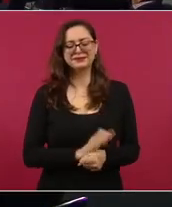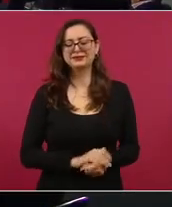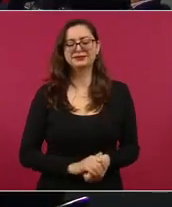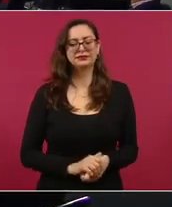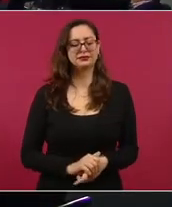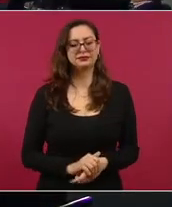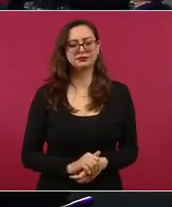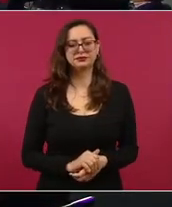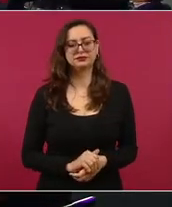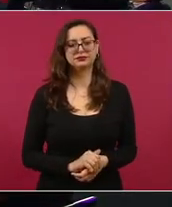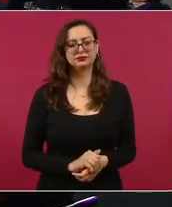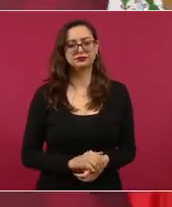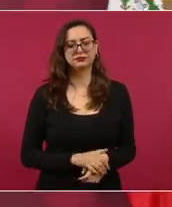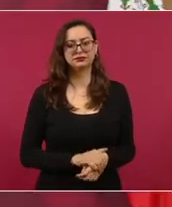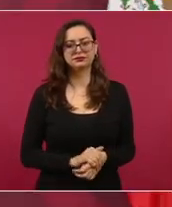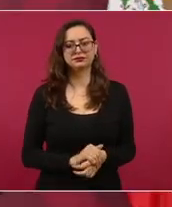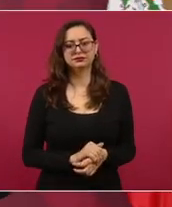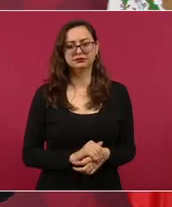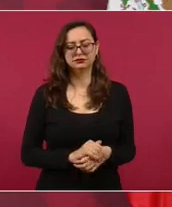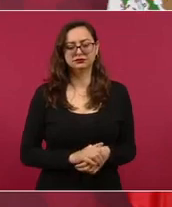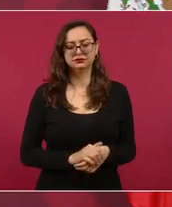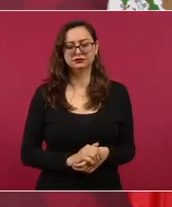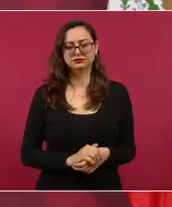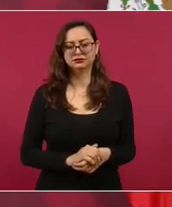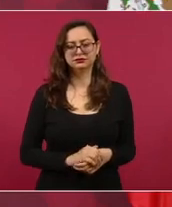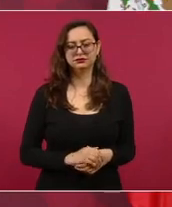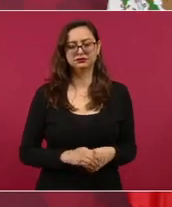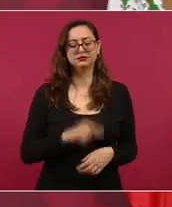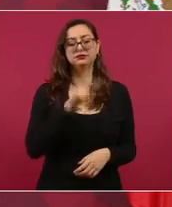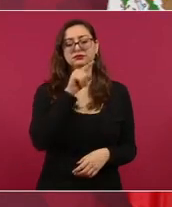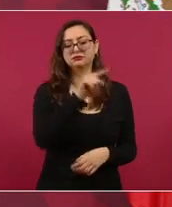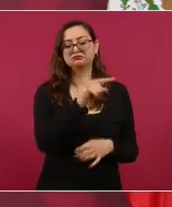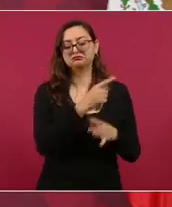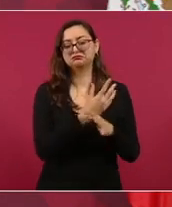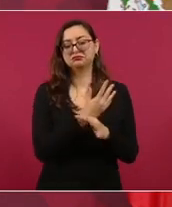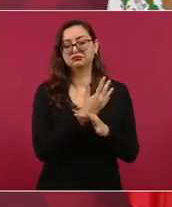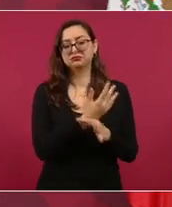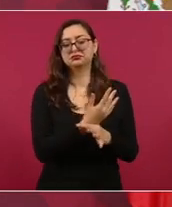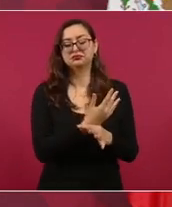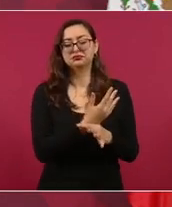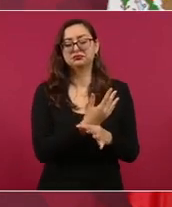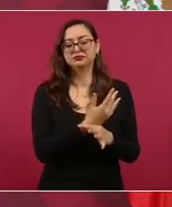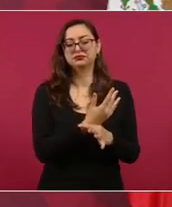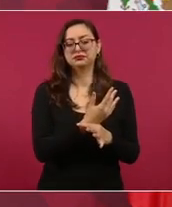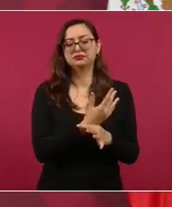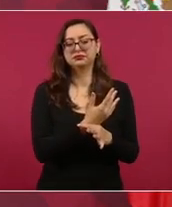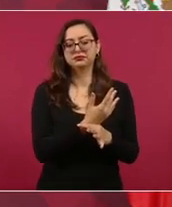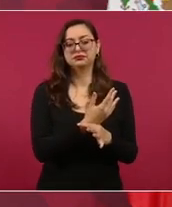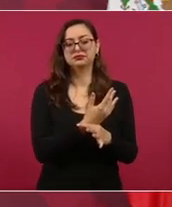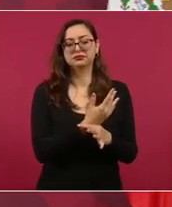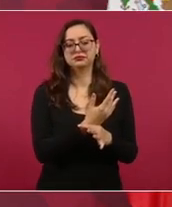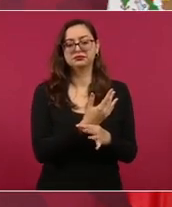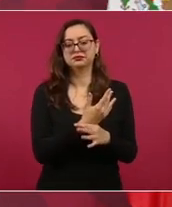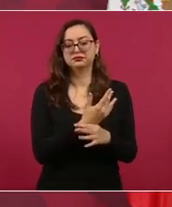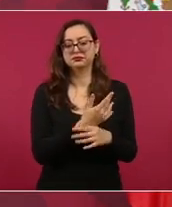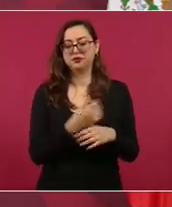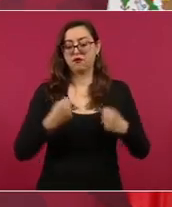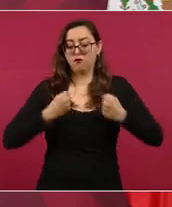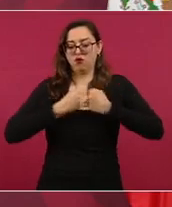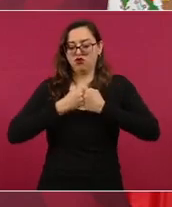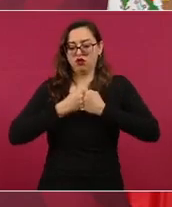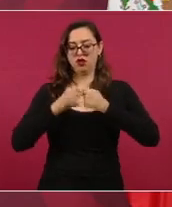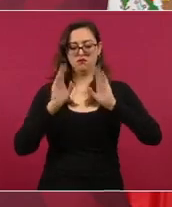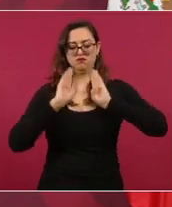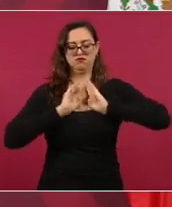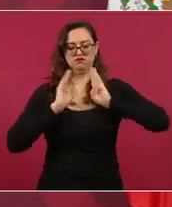de que iba a poner militares